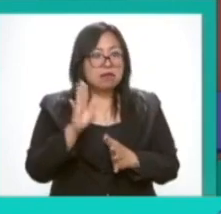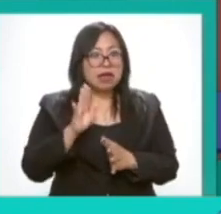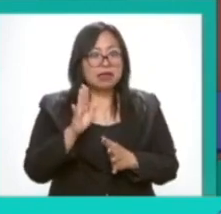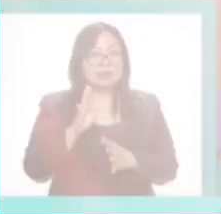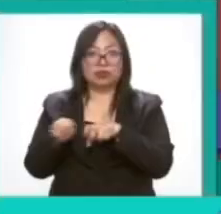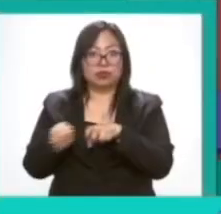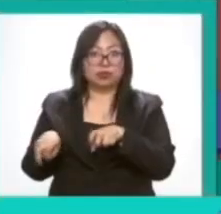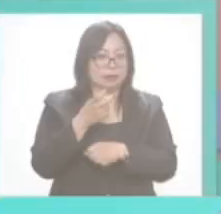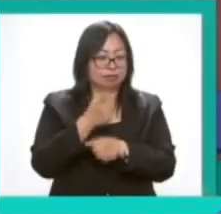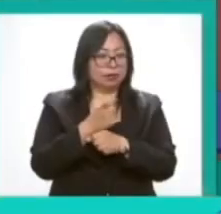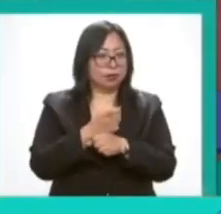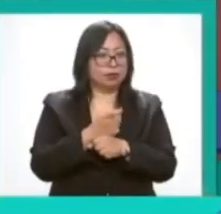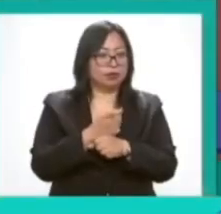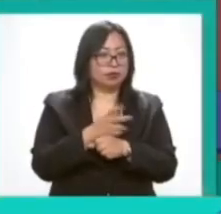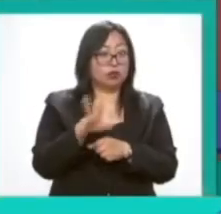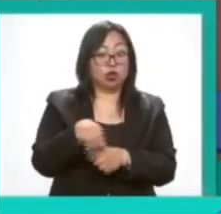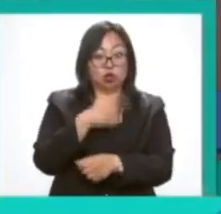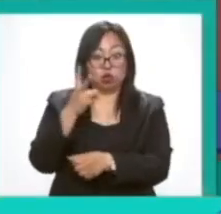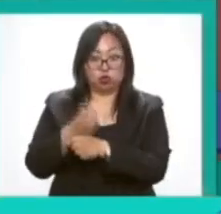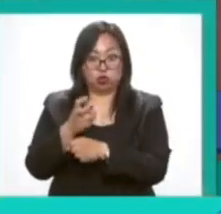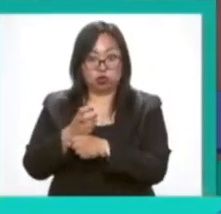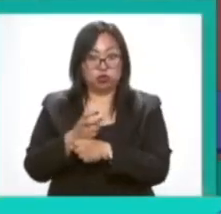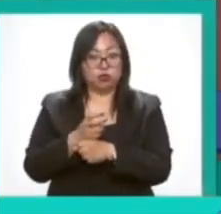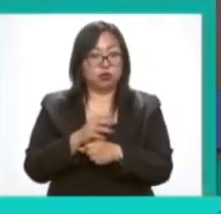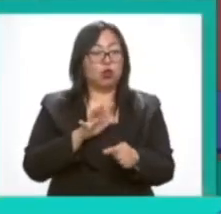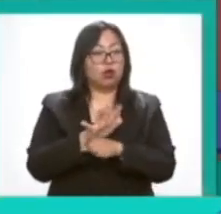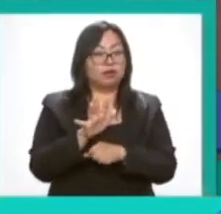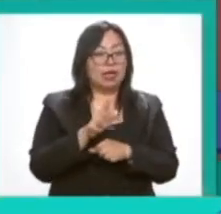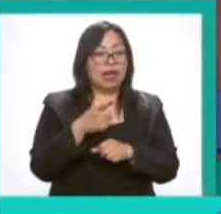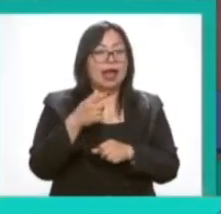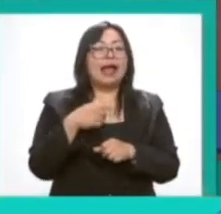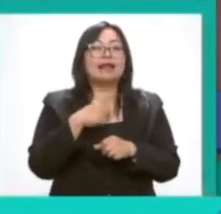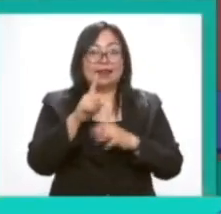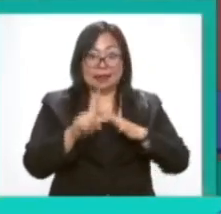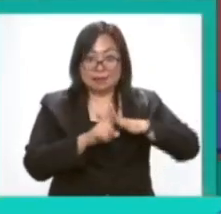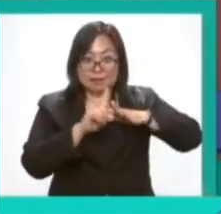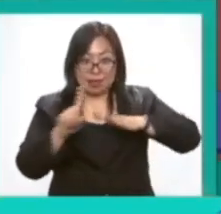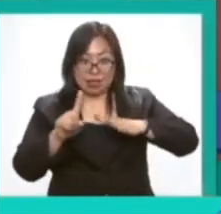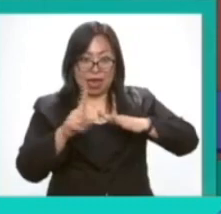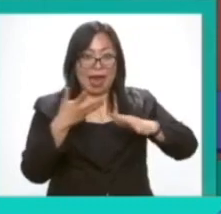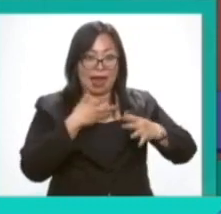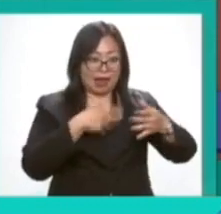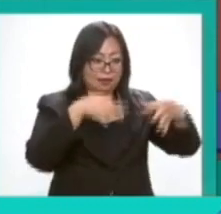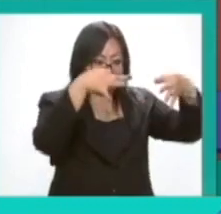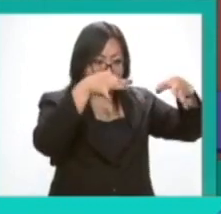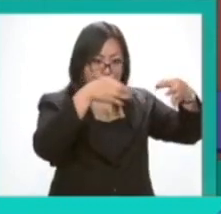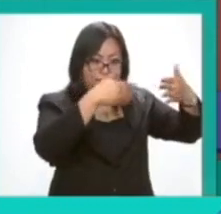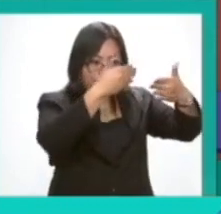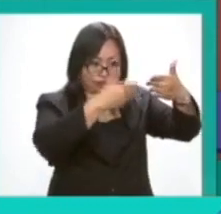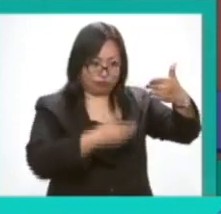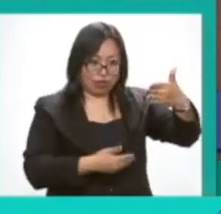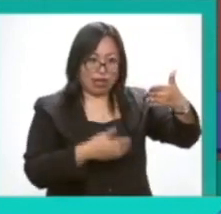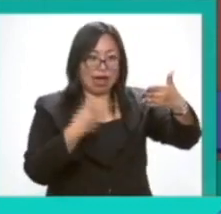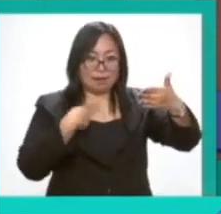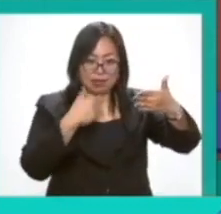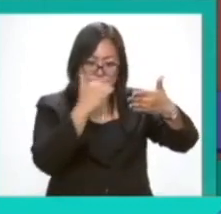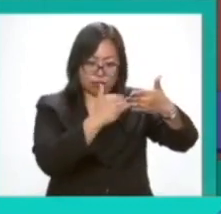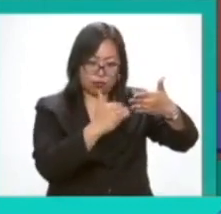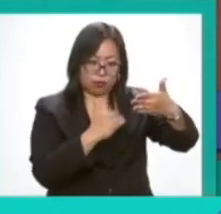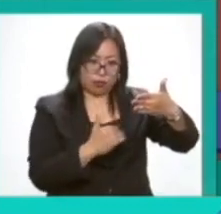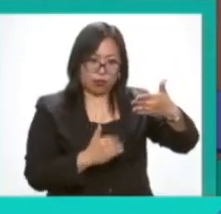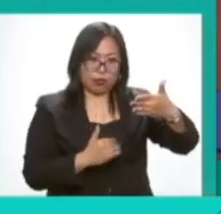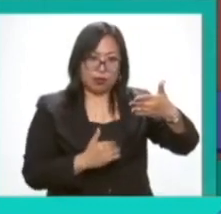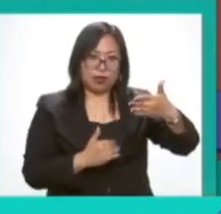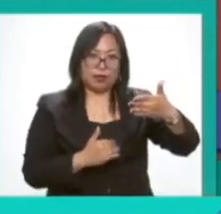haitiana dos la orden de verificación migratoria de mayo de 2023 que facultó a la gente que practicó la